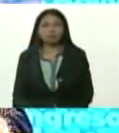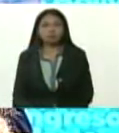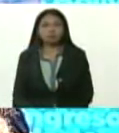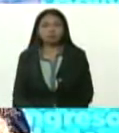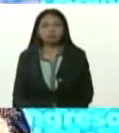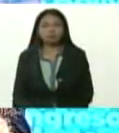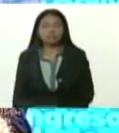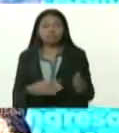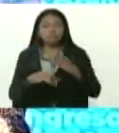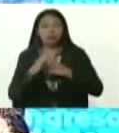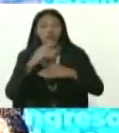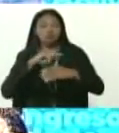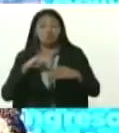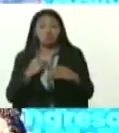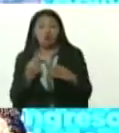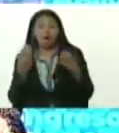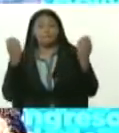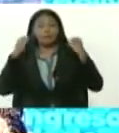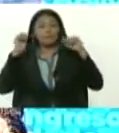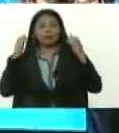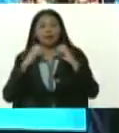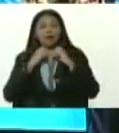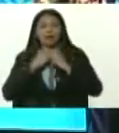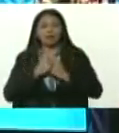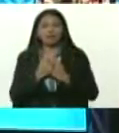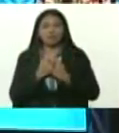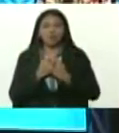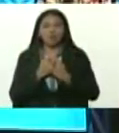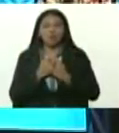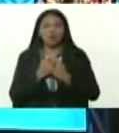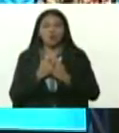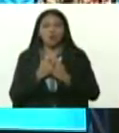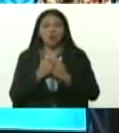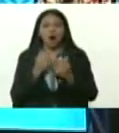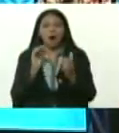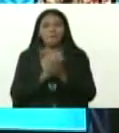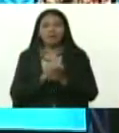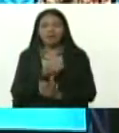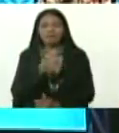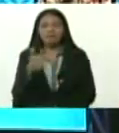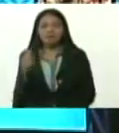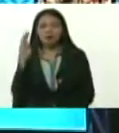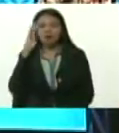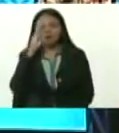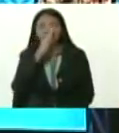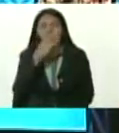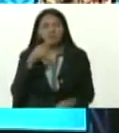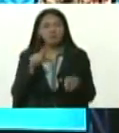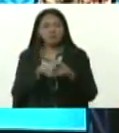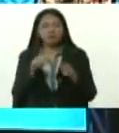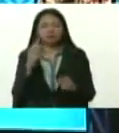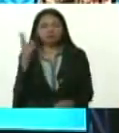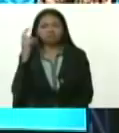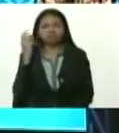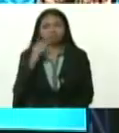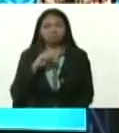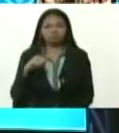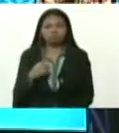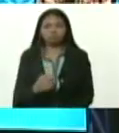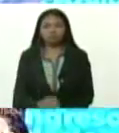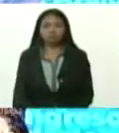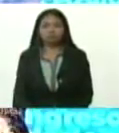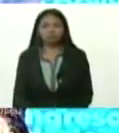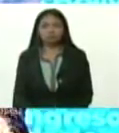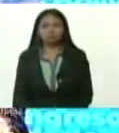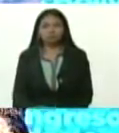Y vamos a prepararnos, Aristóbulo, Aloa, compañeros y compañeras, Diosdado Cabello Rondón, camarada que me escucha.